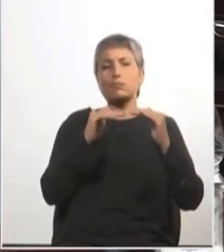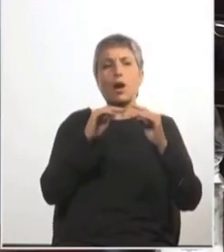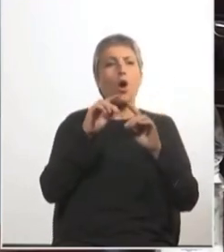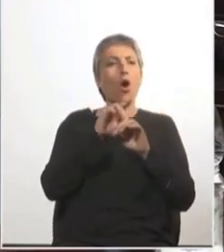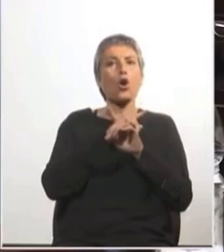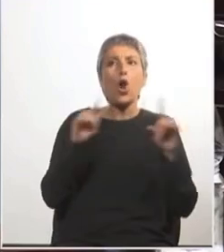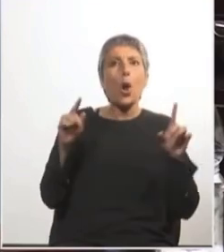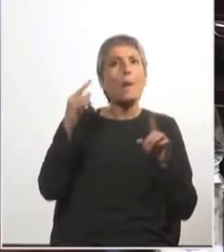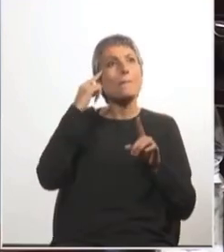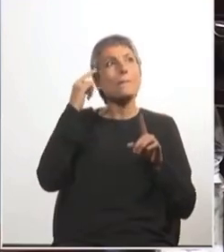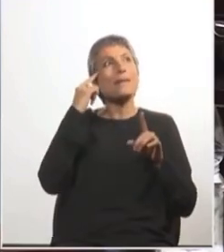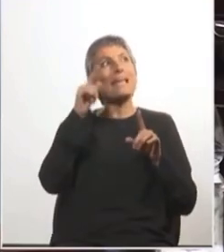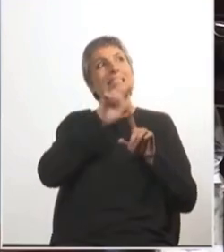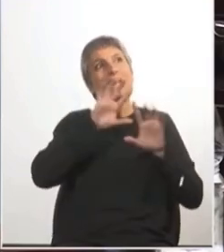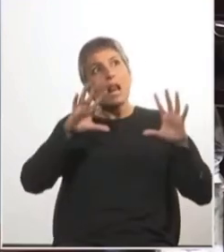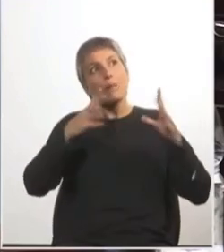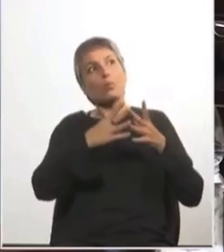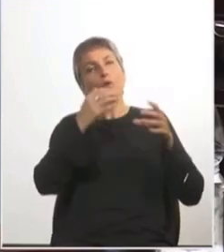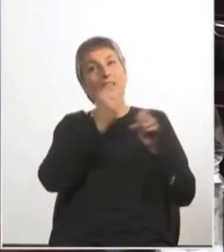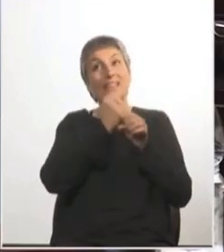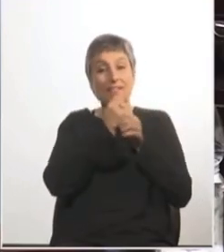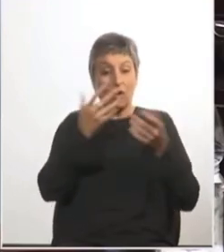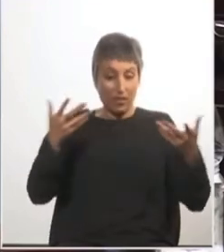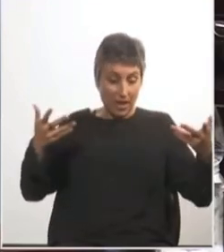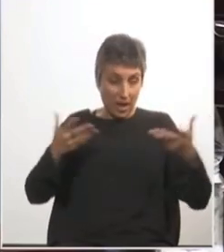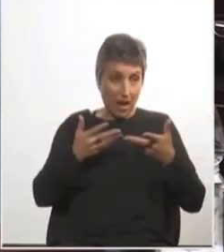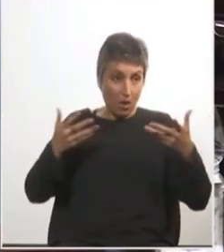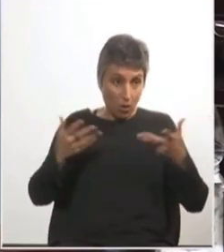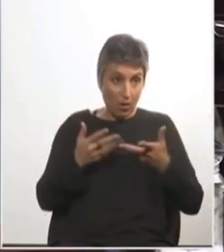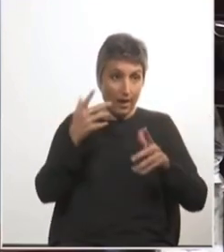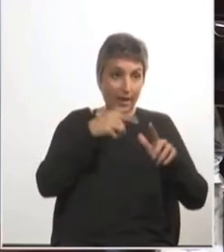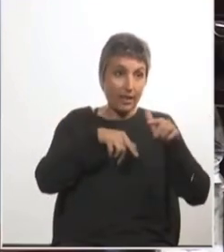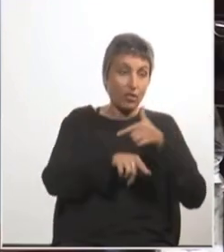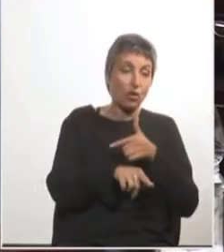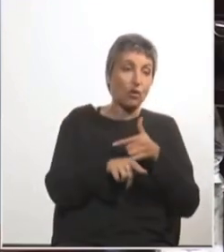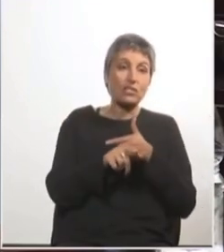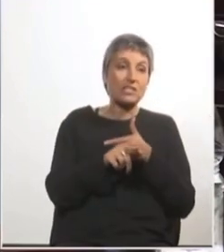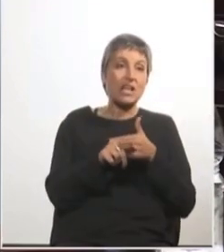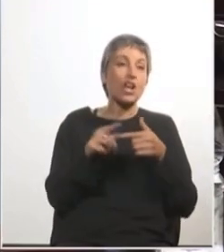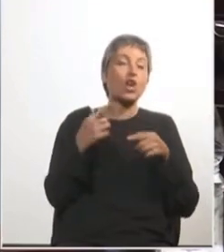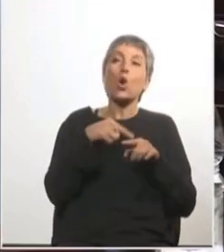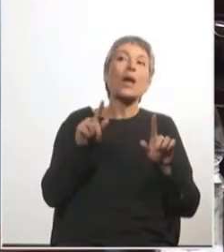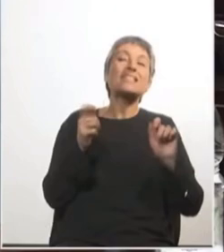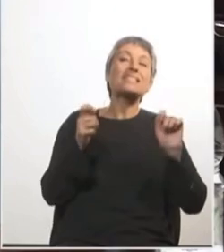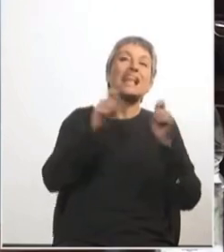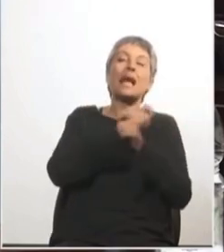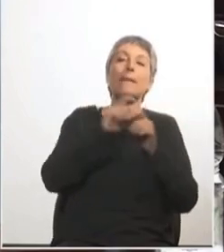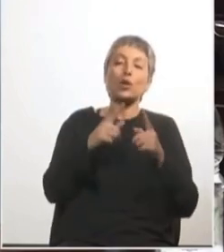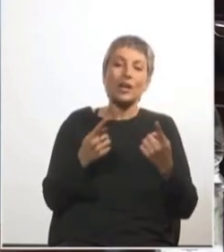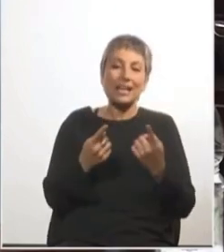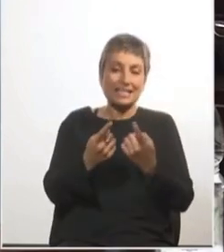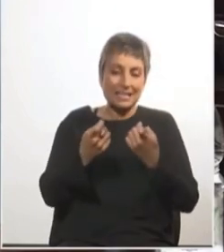considera el mundo del trabajo actual y, por lo tanto, no es la reforma